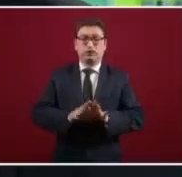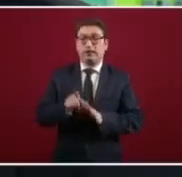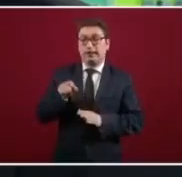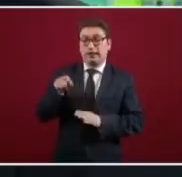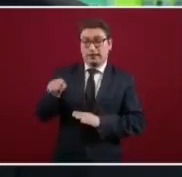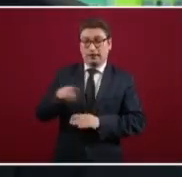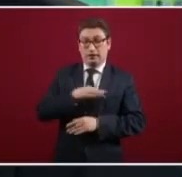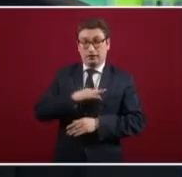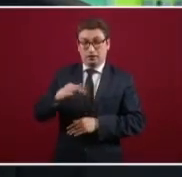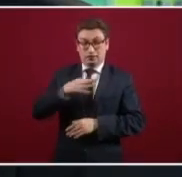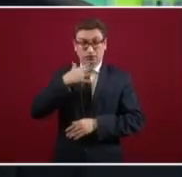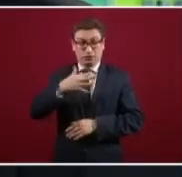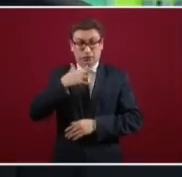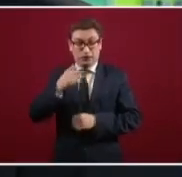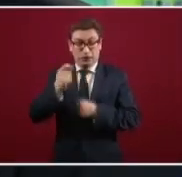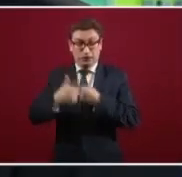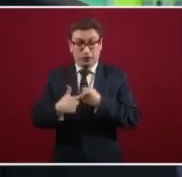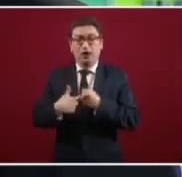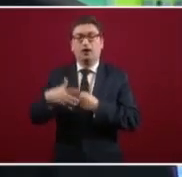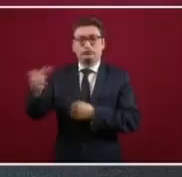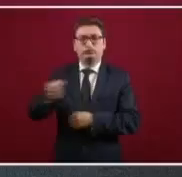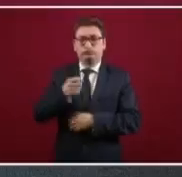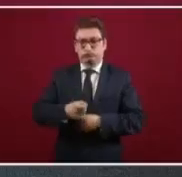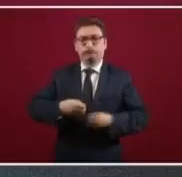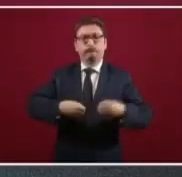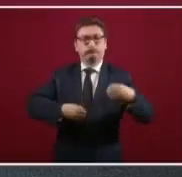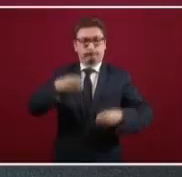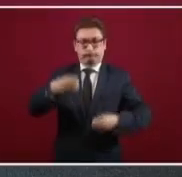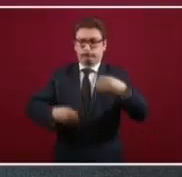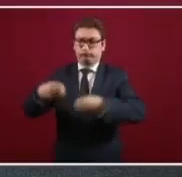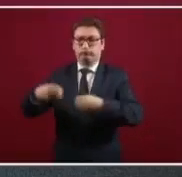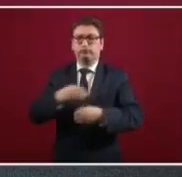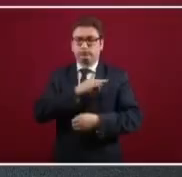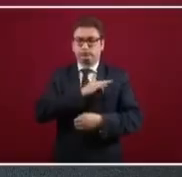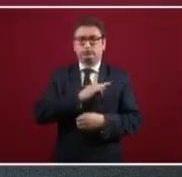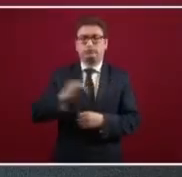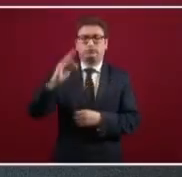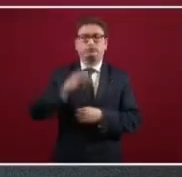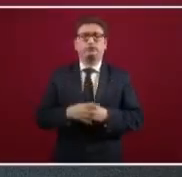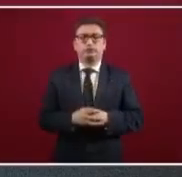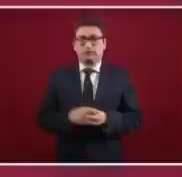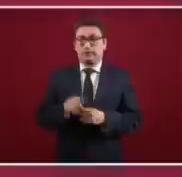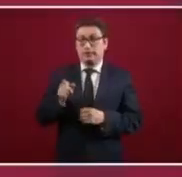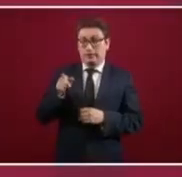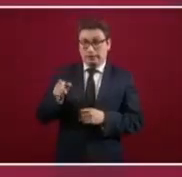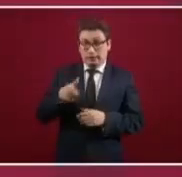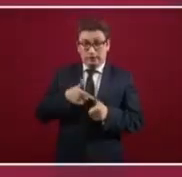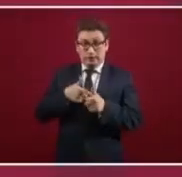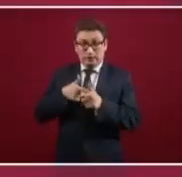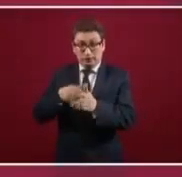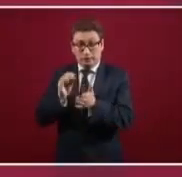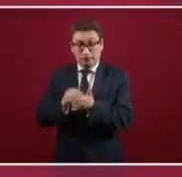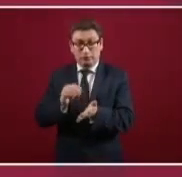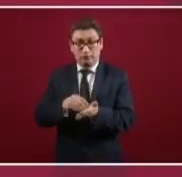corrupción y por cualquier delito aún estando en funciones